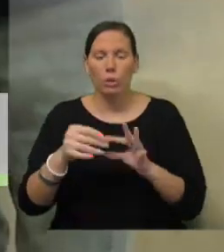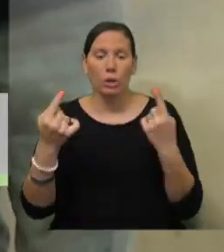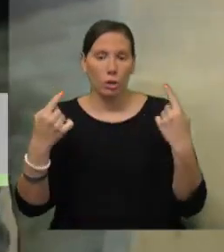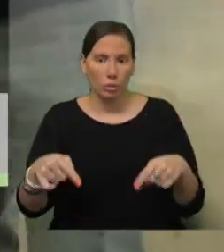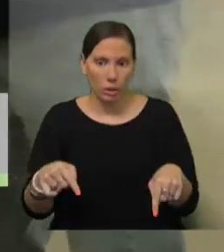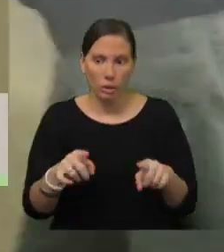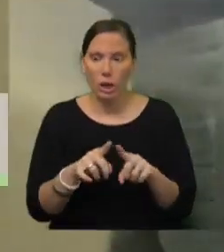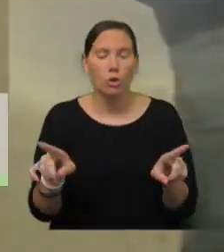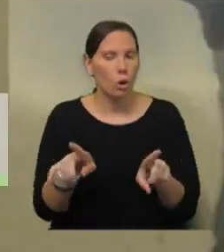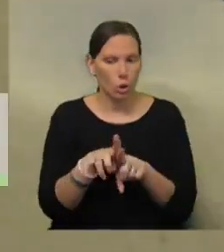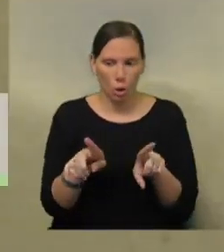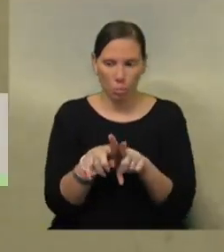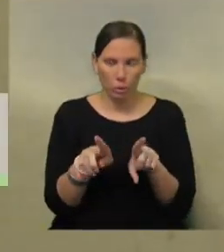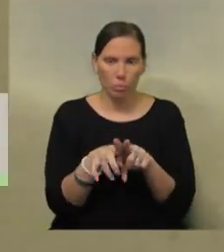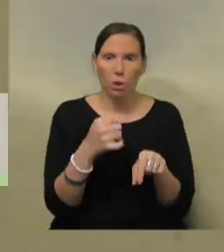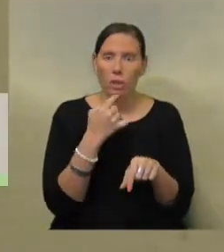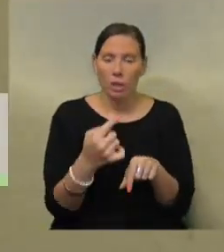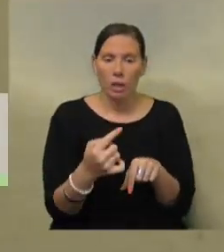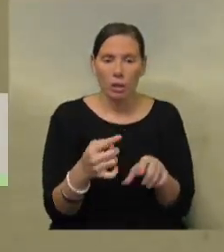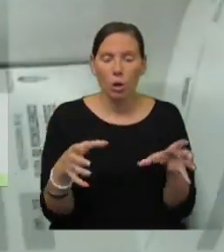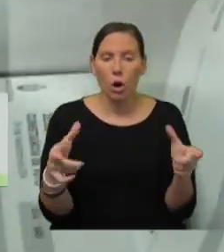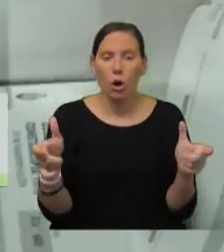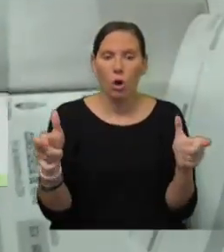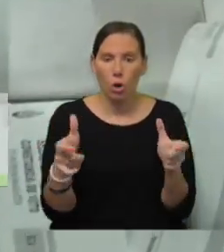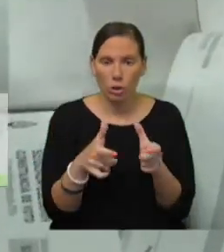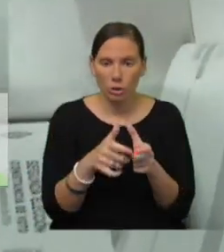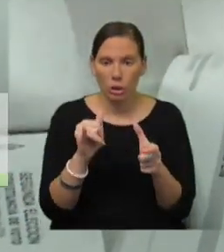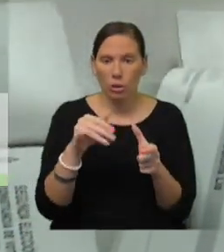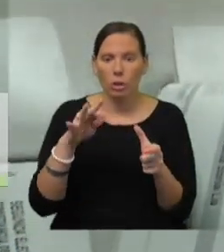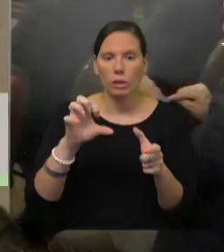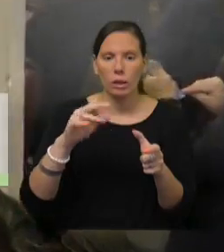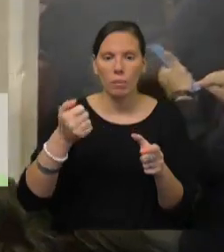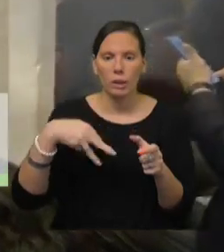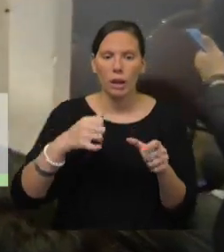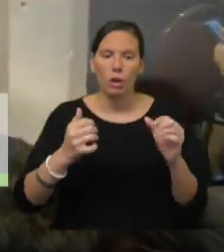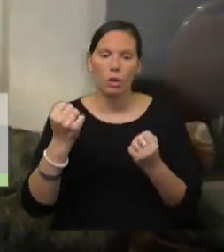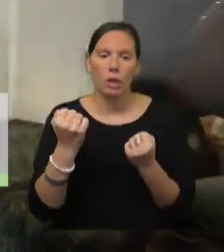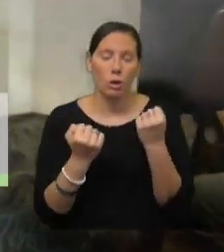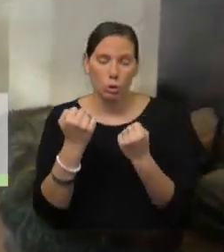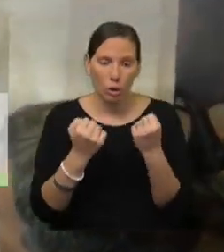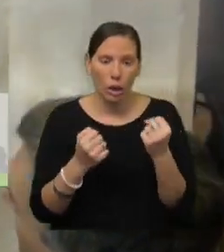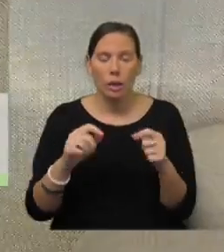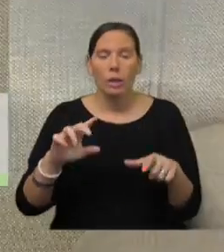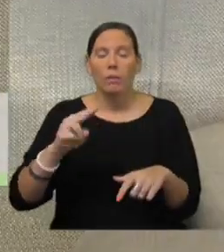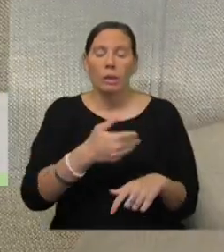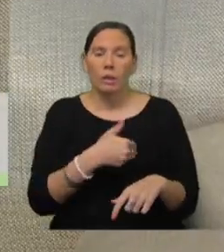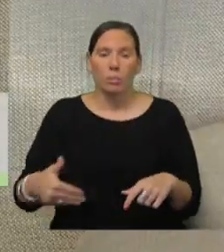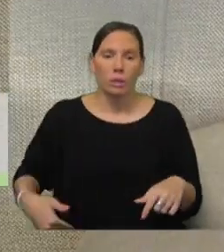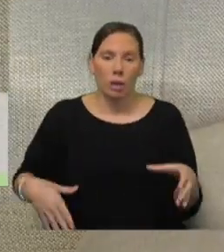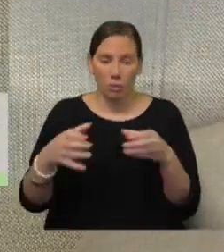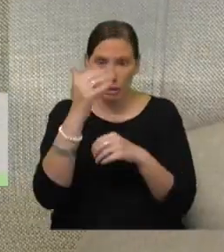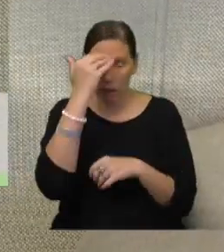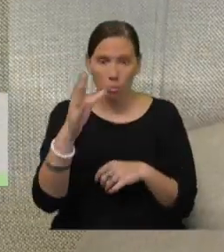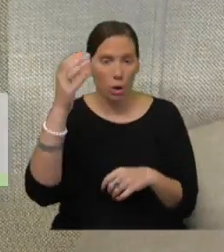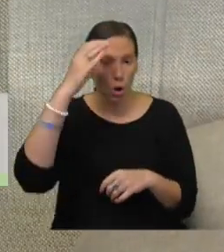no somos lo mismo enfatizó ante el consejo interamericano de comercio y producción la candidata vicepresidenta por el frente amplio Carolina